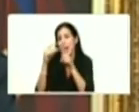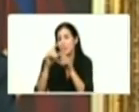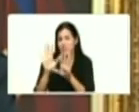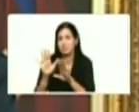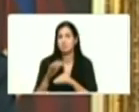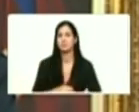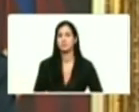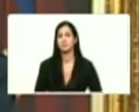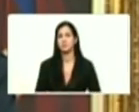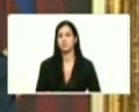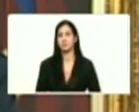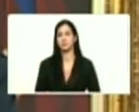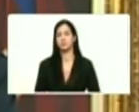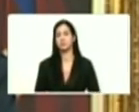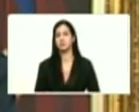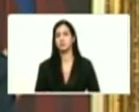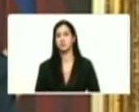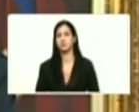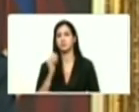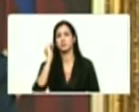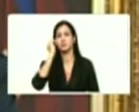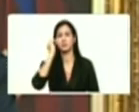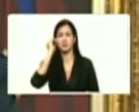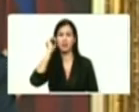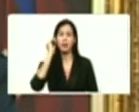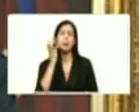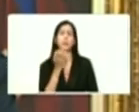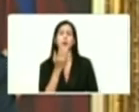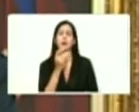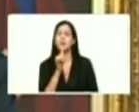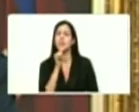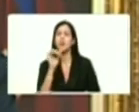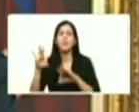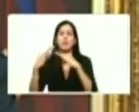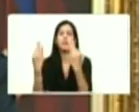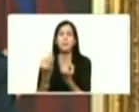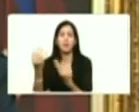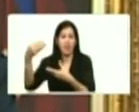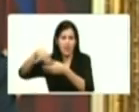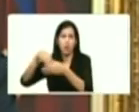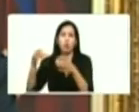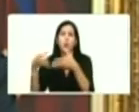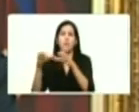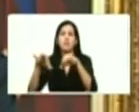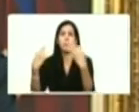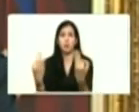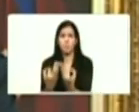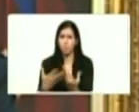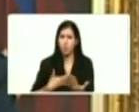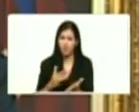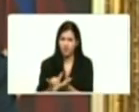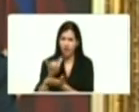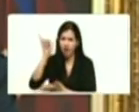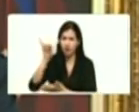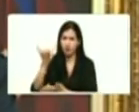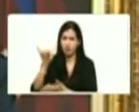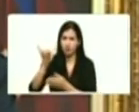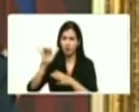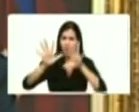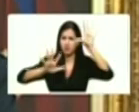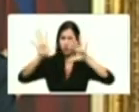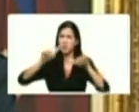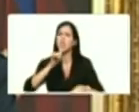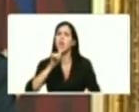quien de una familia trabajadora tenía acceso a viajar al exterior